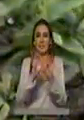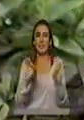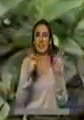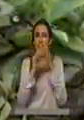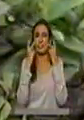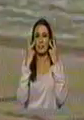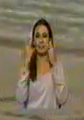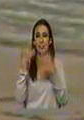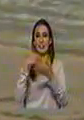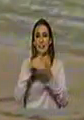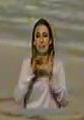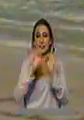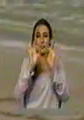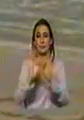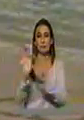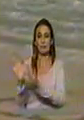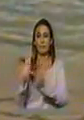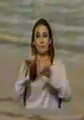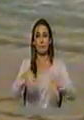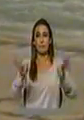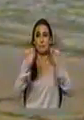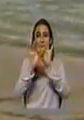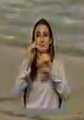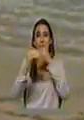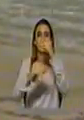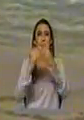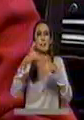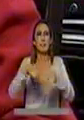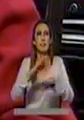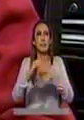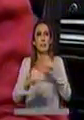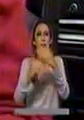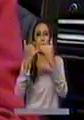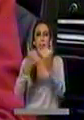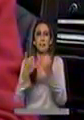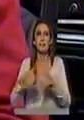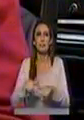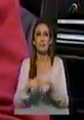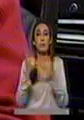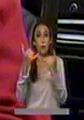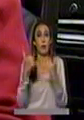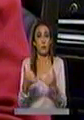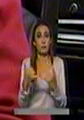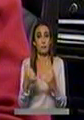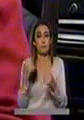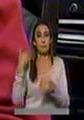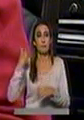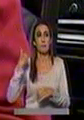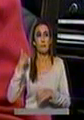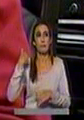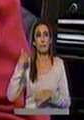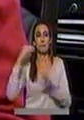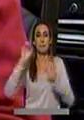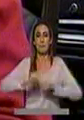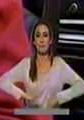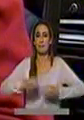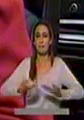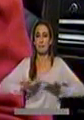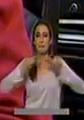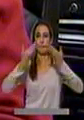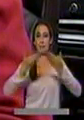disminuyendo la tasa de ocupación en las plazas formales. Debo decir que al día de hoy tenemos muchas plazas